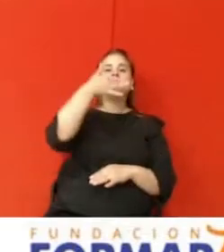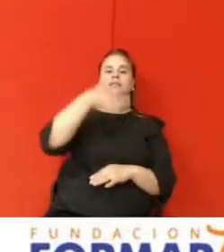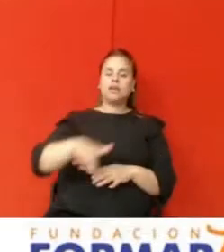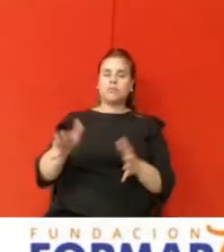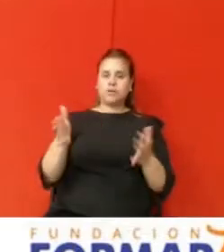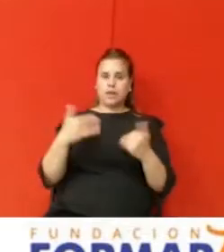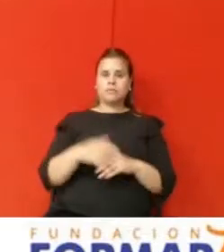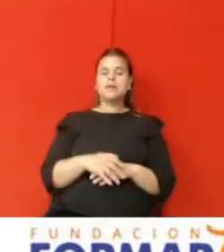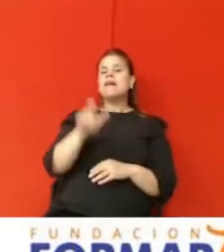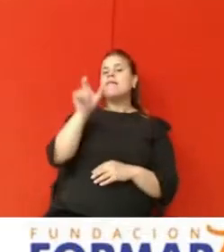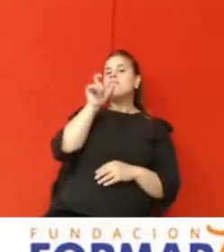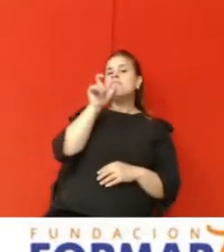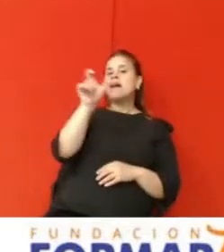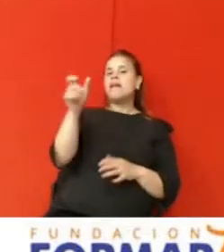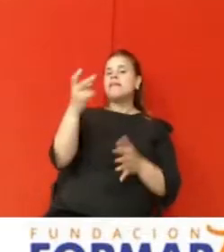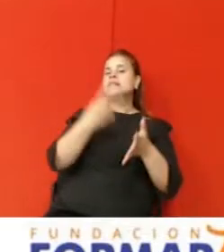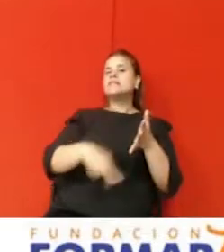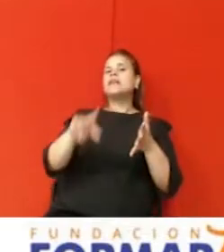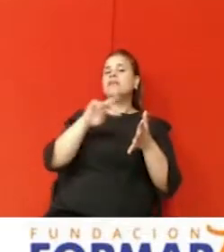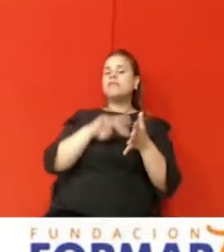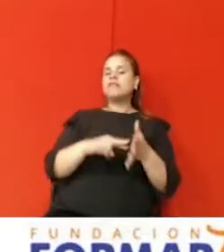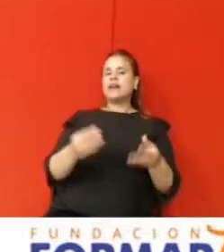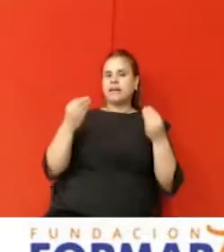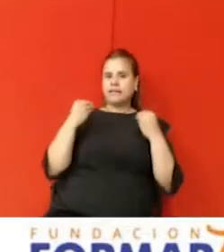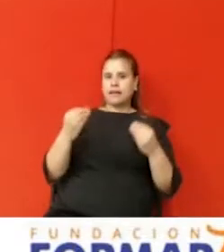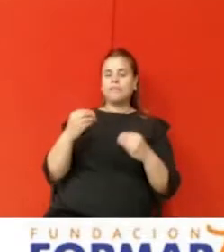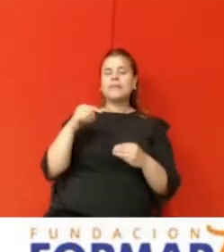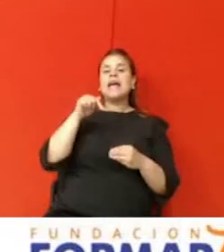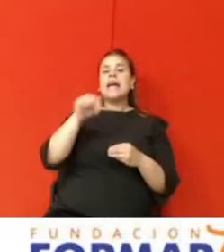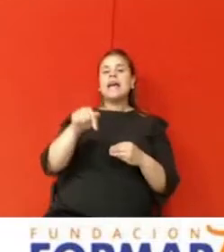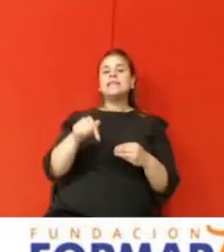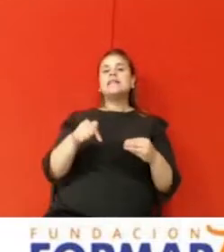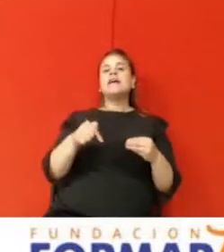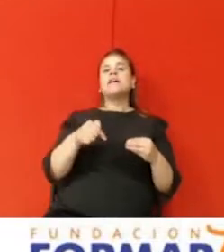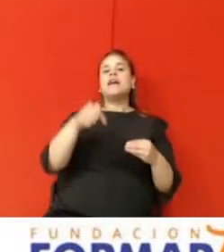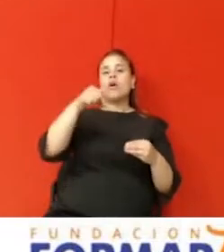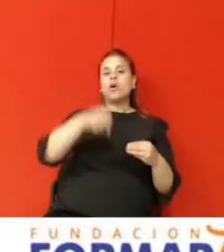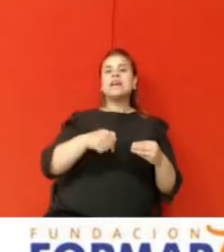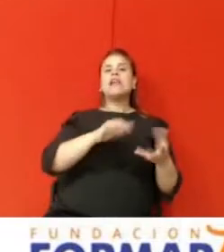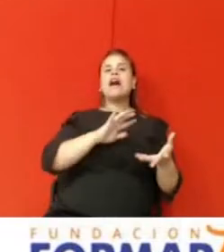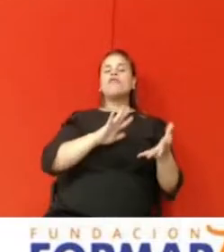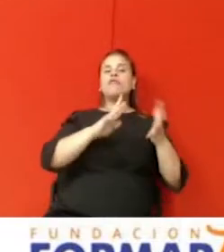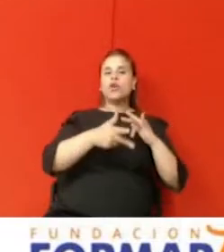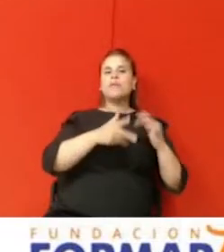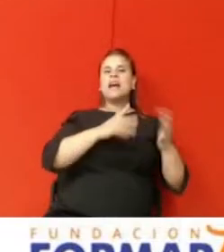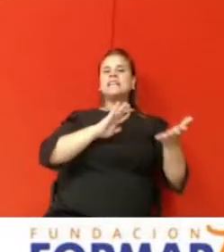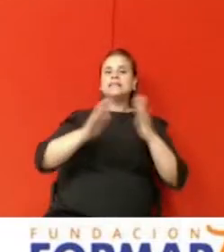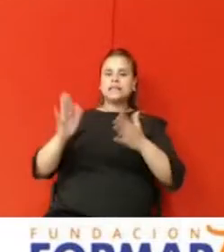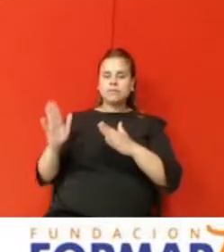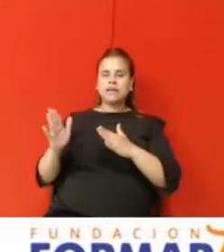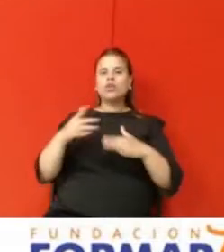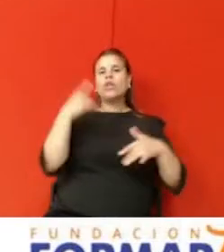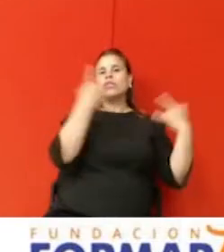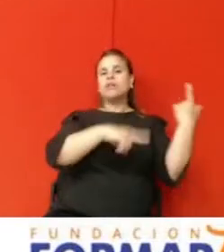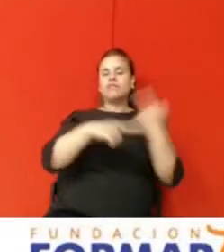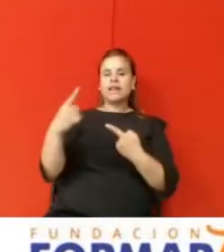es la gerontología? La gerontología es un conjunto de disciplinas que aborda el envejecimiento y a la vejez desde